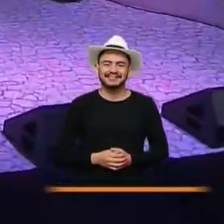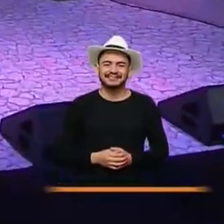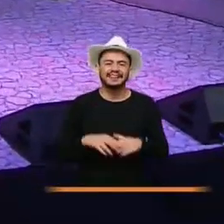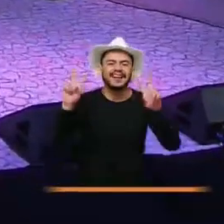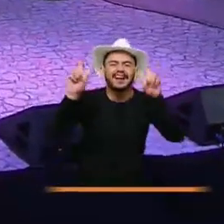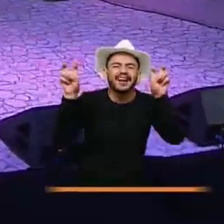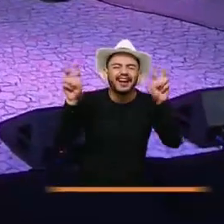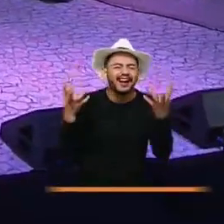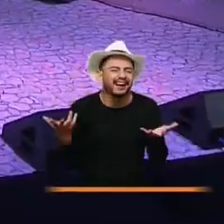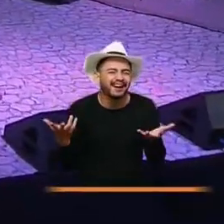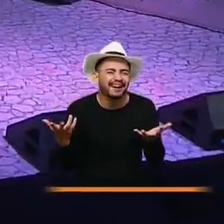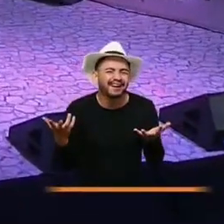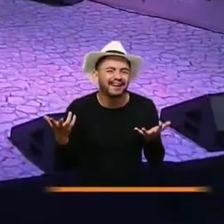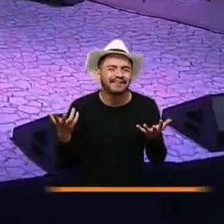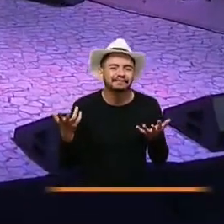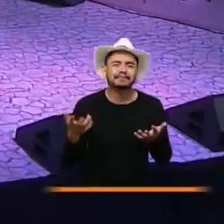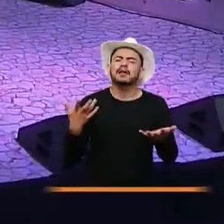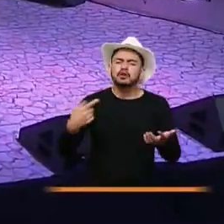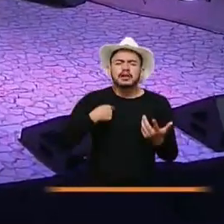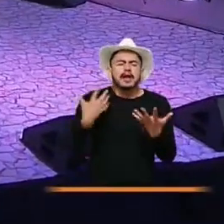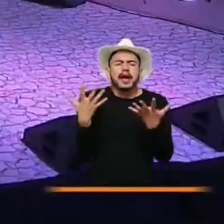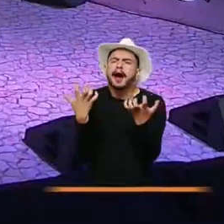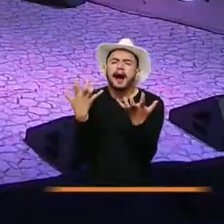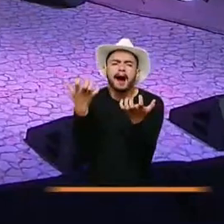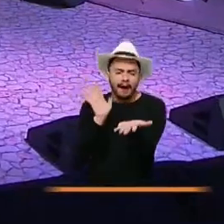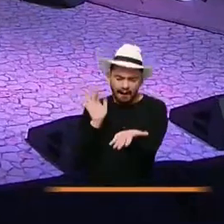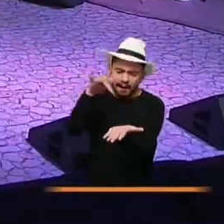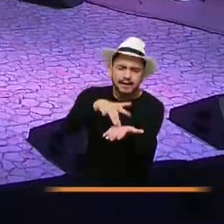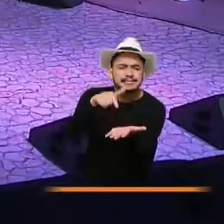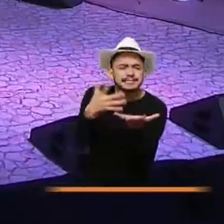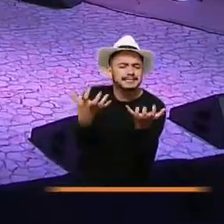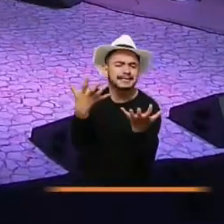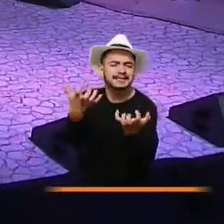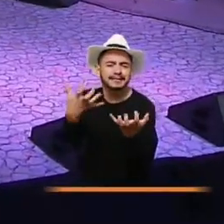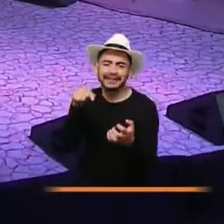sería mi lugar favorito señoras y señores mi lugar favorito